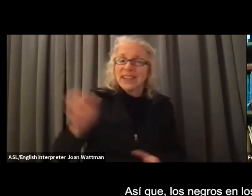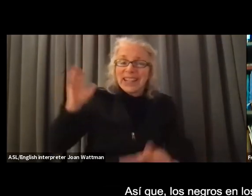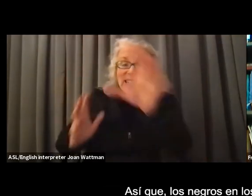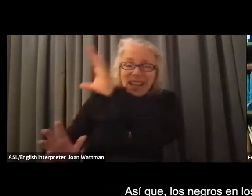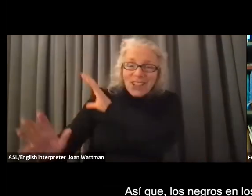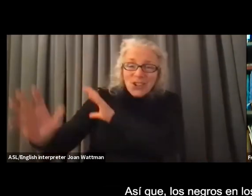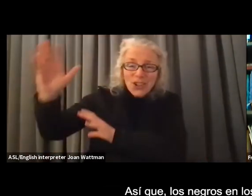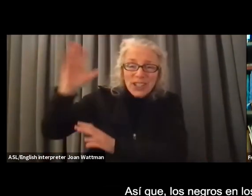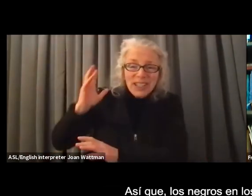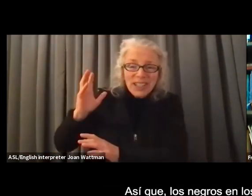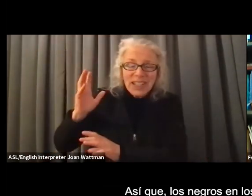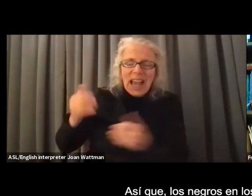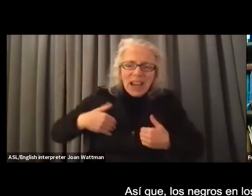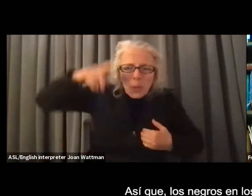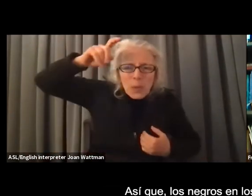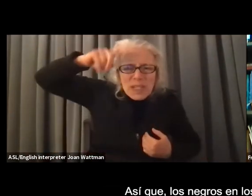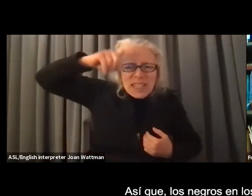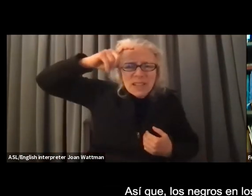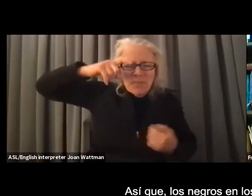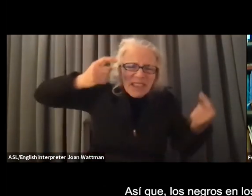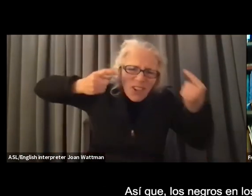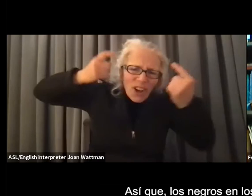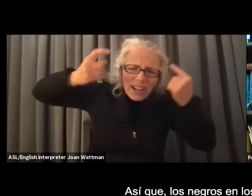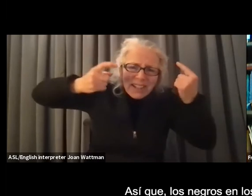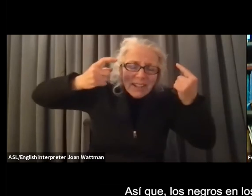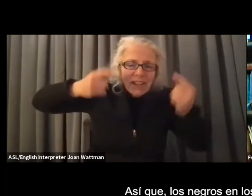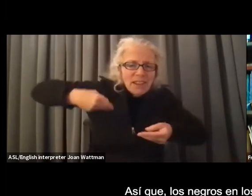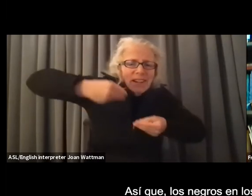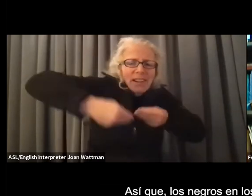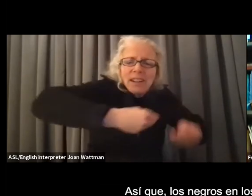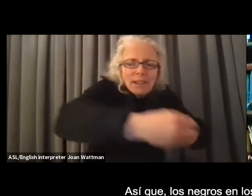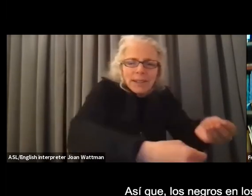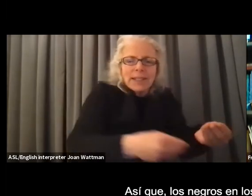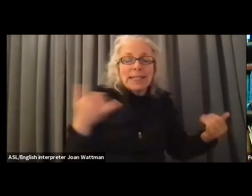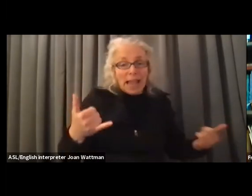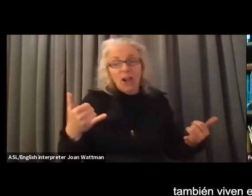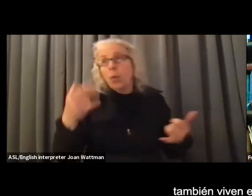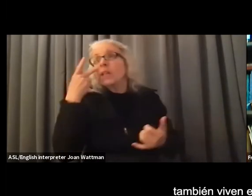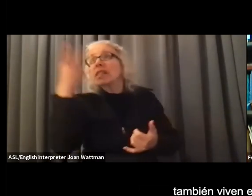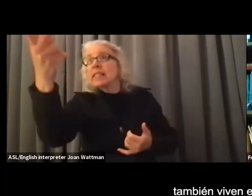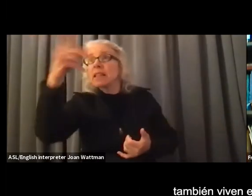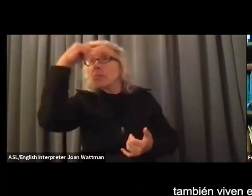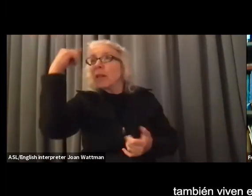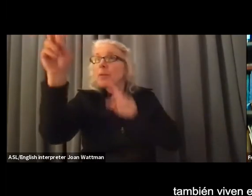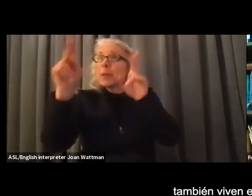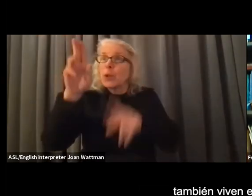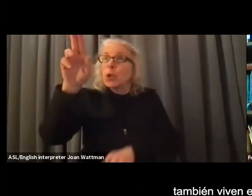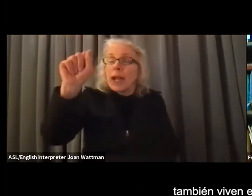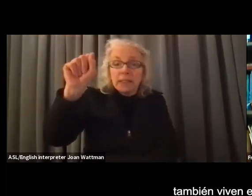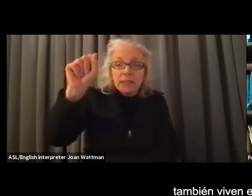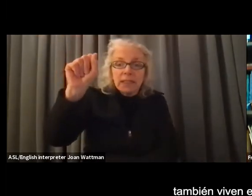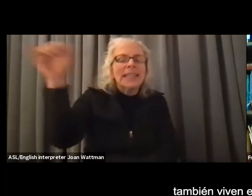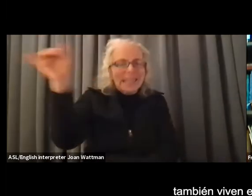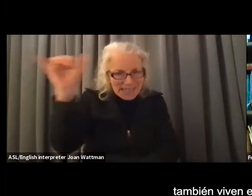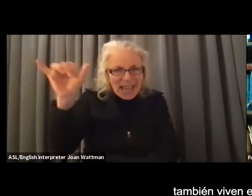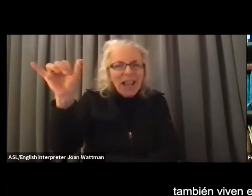en los Estados Unidos vive las consecuencias de la política antidroga, y nosotros acá también vivimos el exterminio